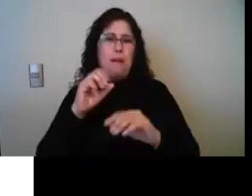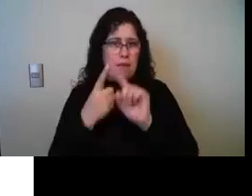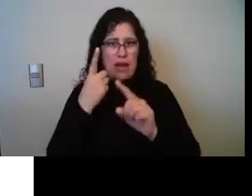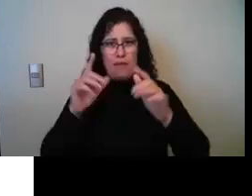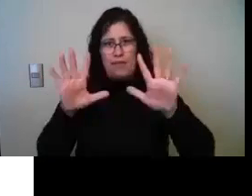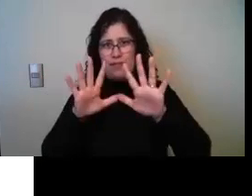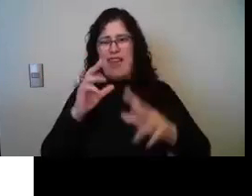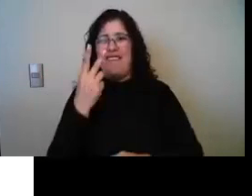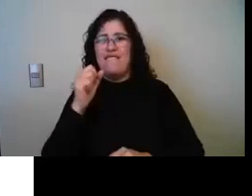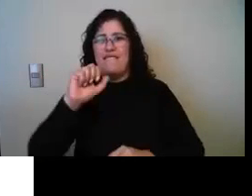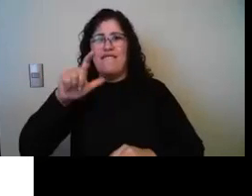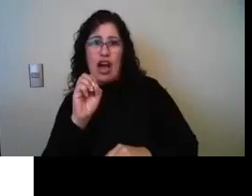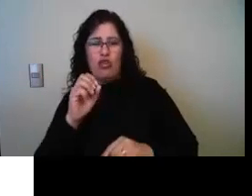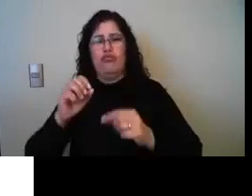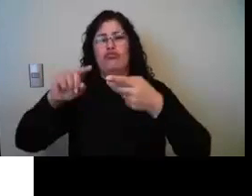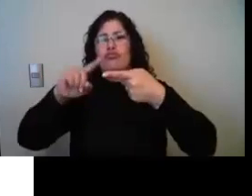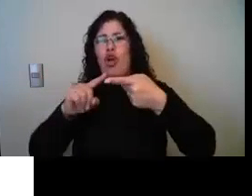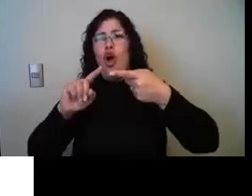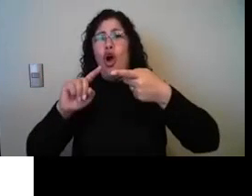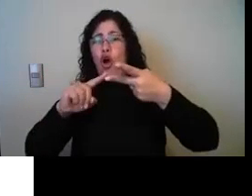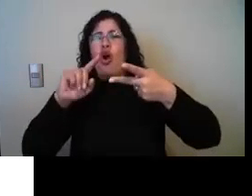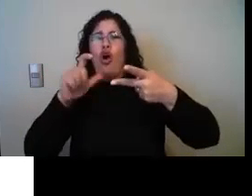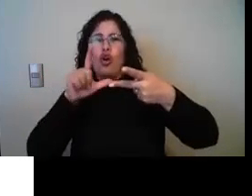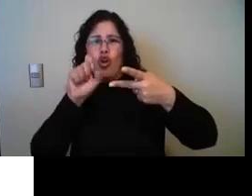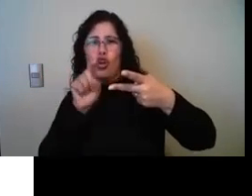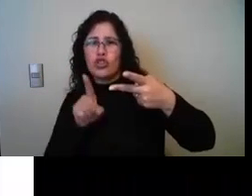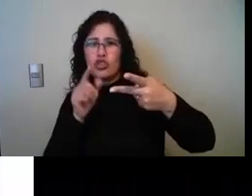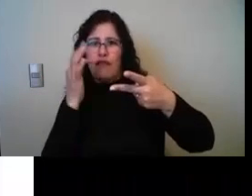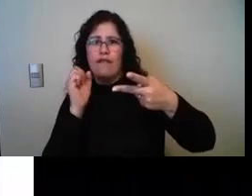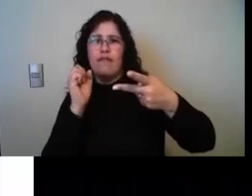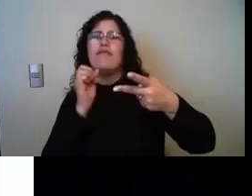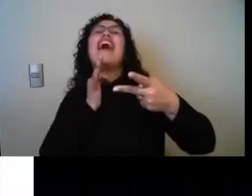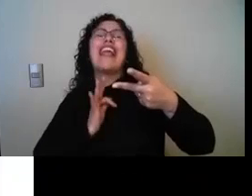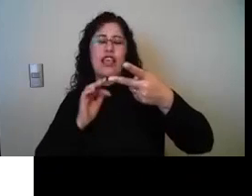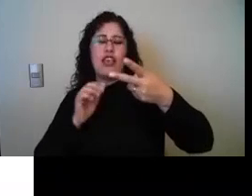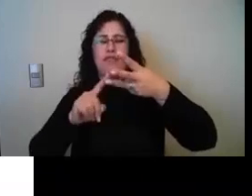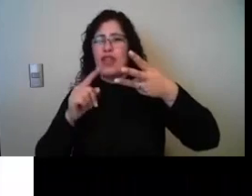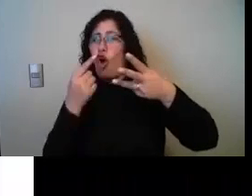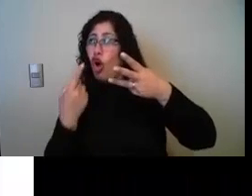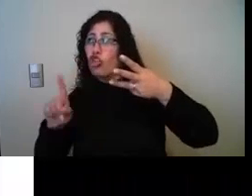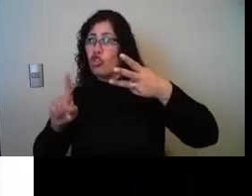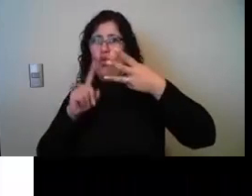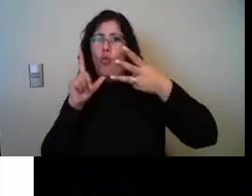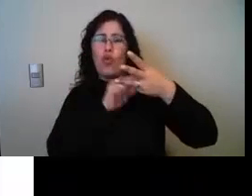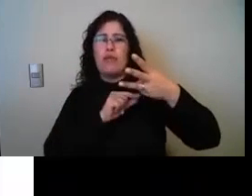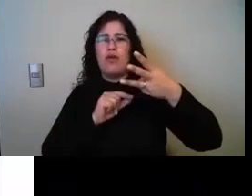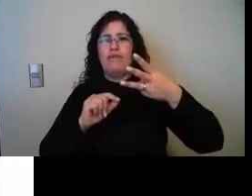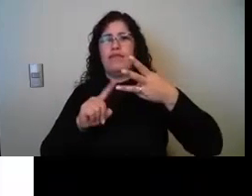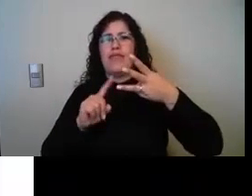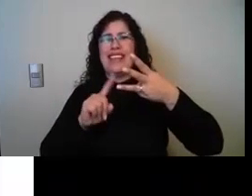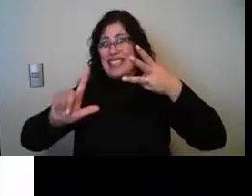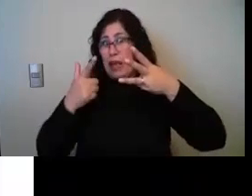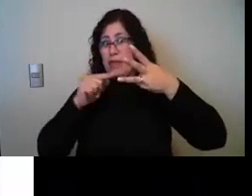glosofaringio y nervio facial. El nervio facial está marcado aquí,